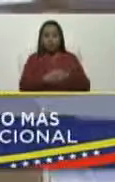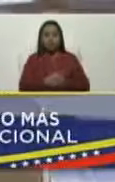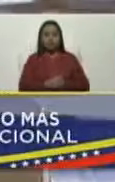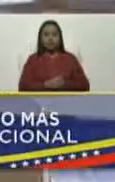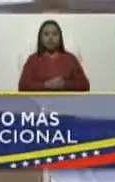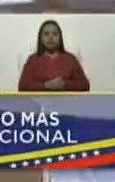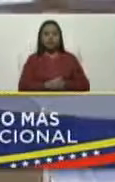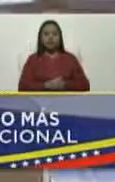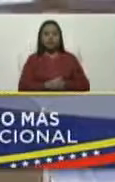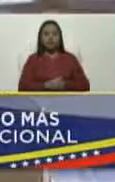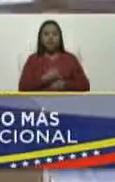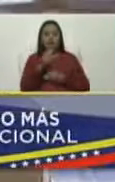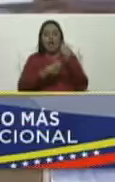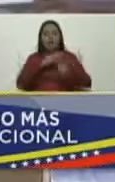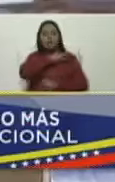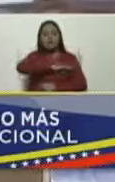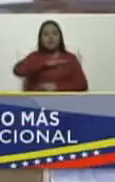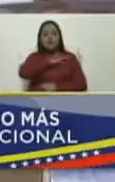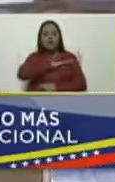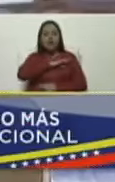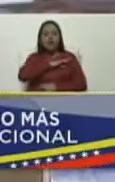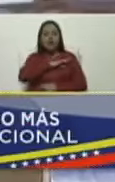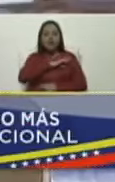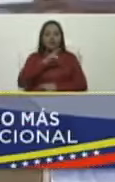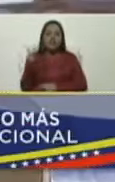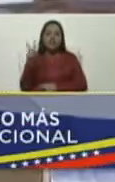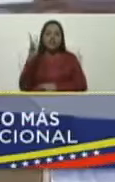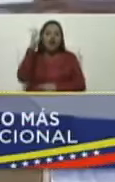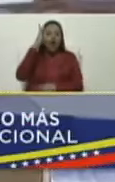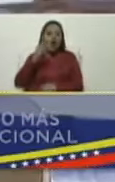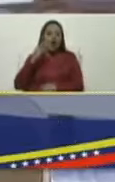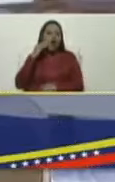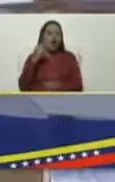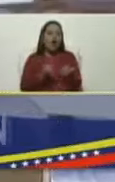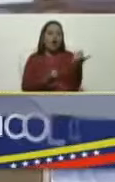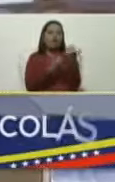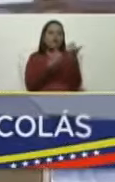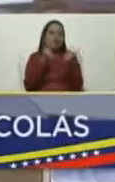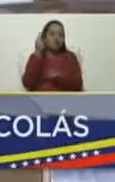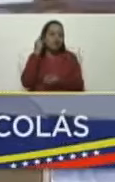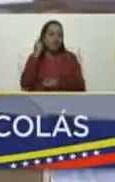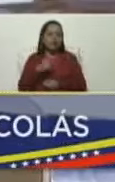creamos la gran misión Venezuela Joven, Credimujer,